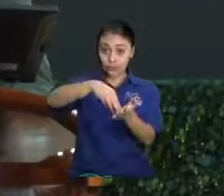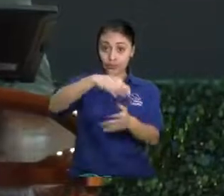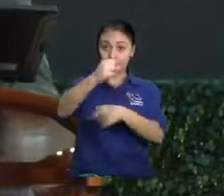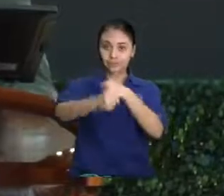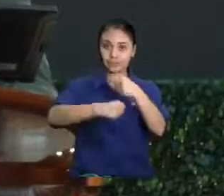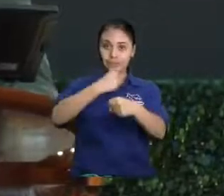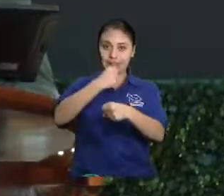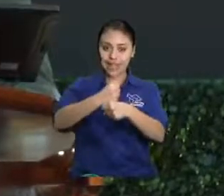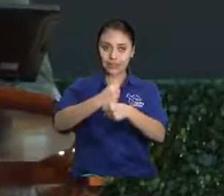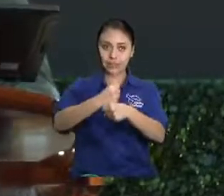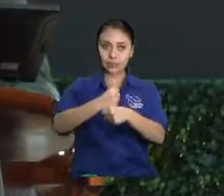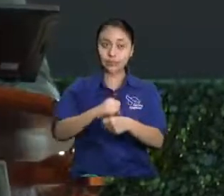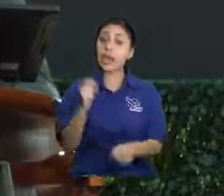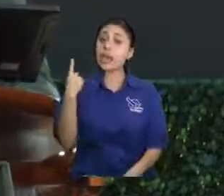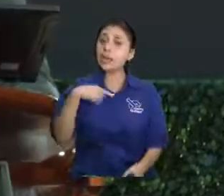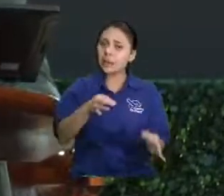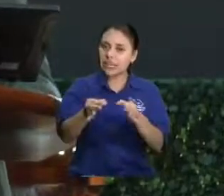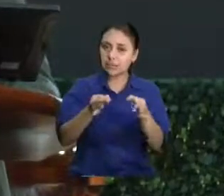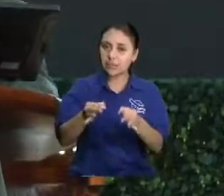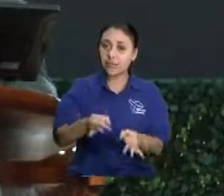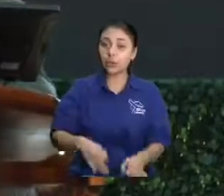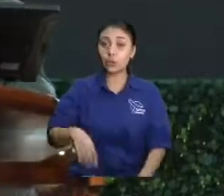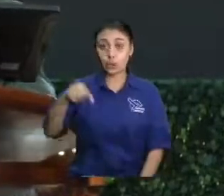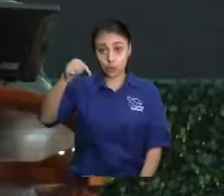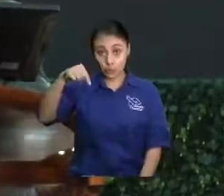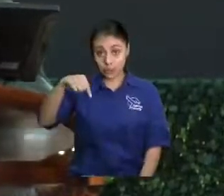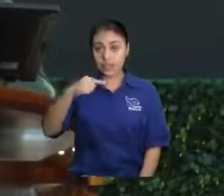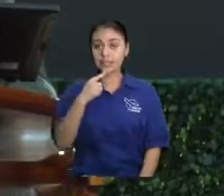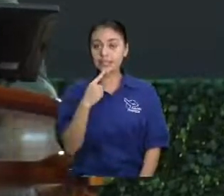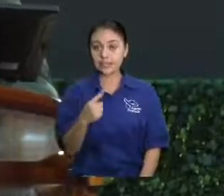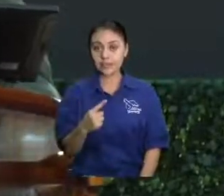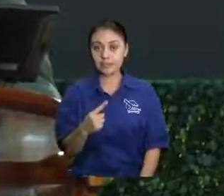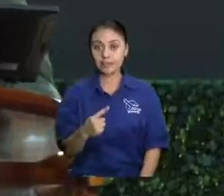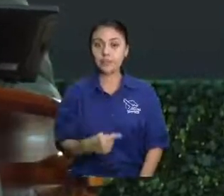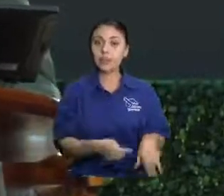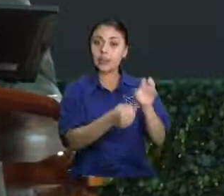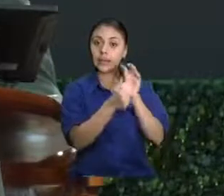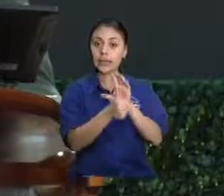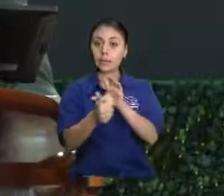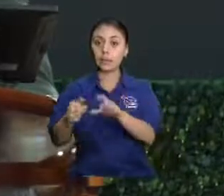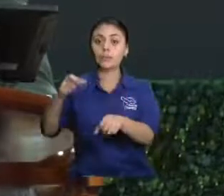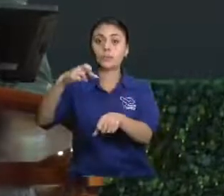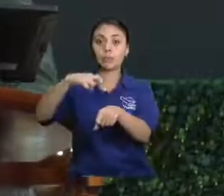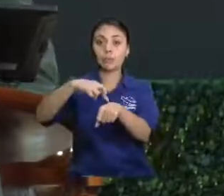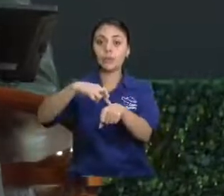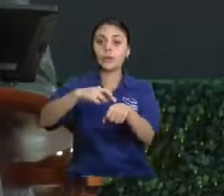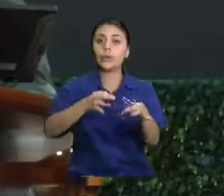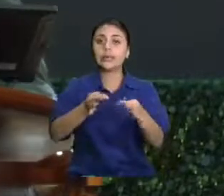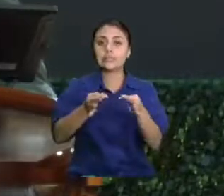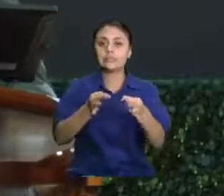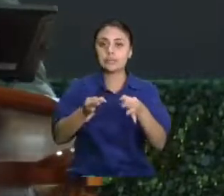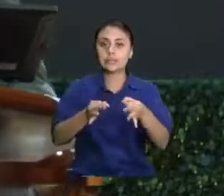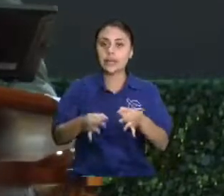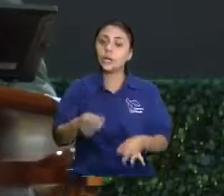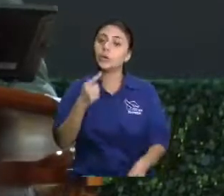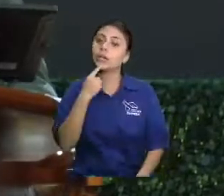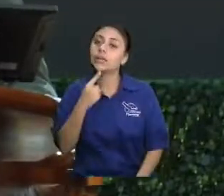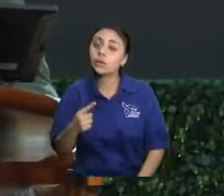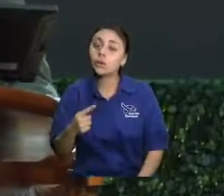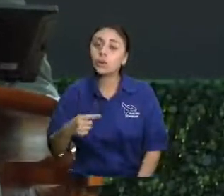y contextualizar esto que acabo de decir, el apóstol Pedro explica lo que dijo el profeta